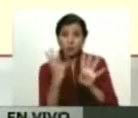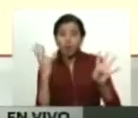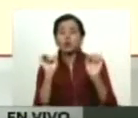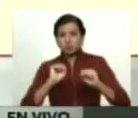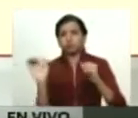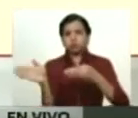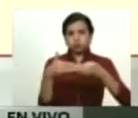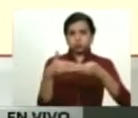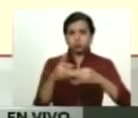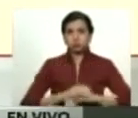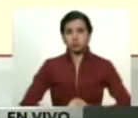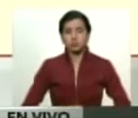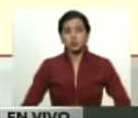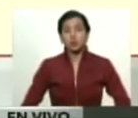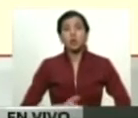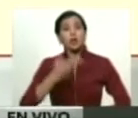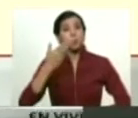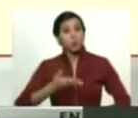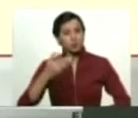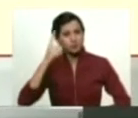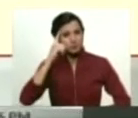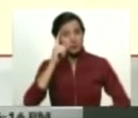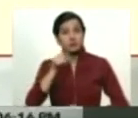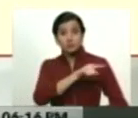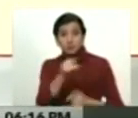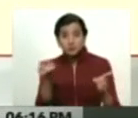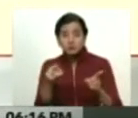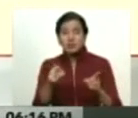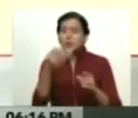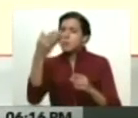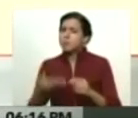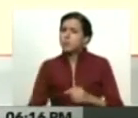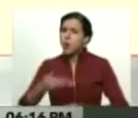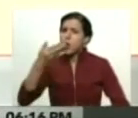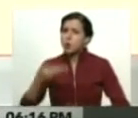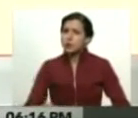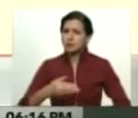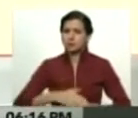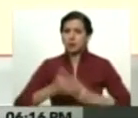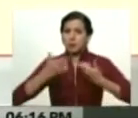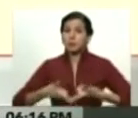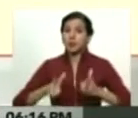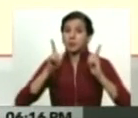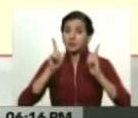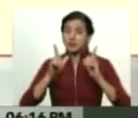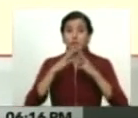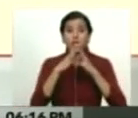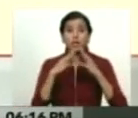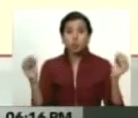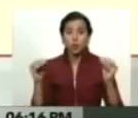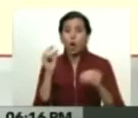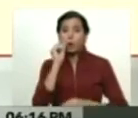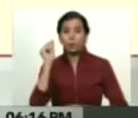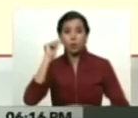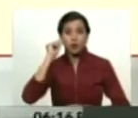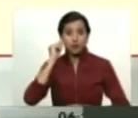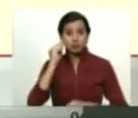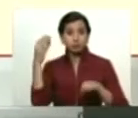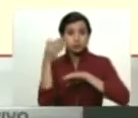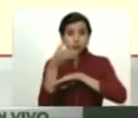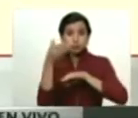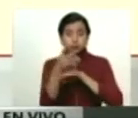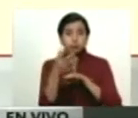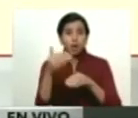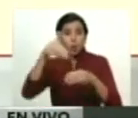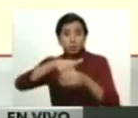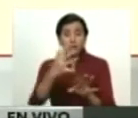cola. Es importante destacar la importancia de permitir que todas las electoras y electores que estén